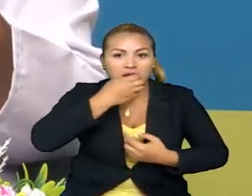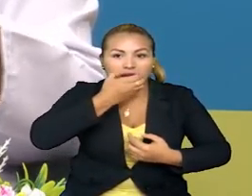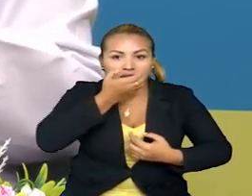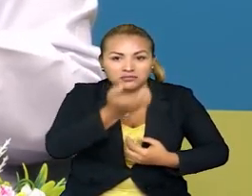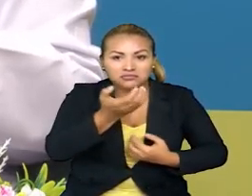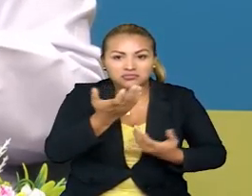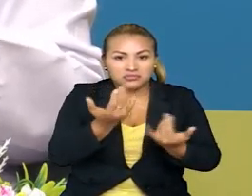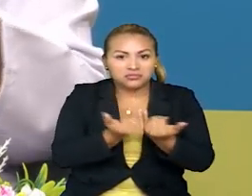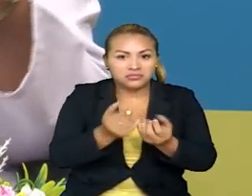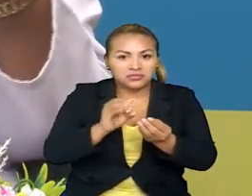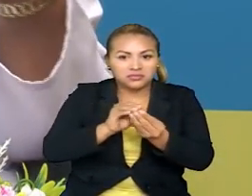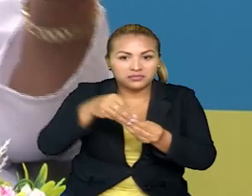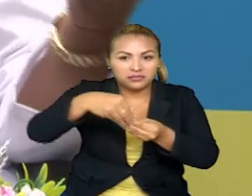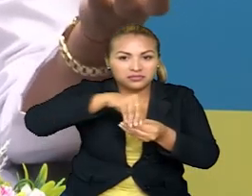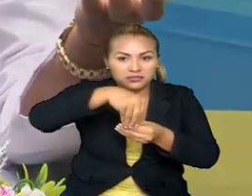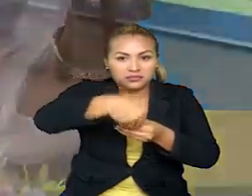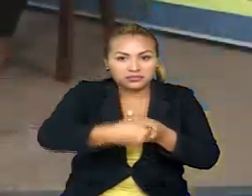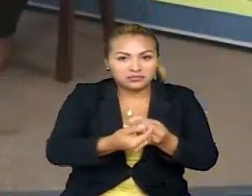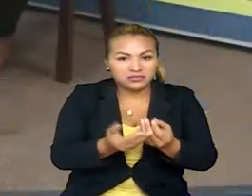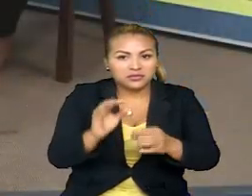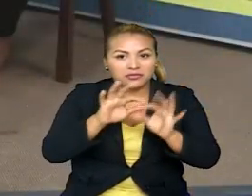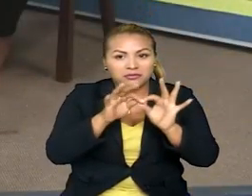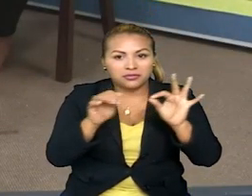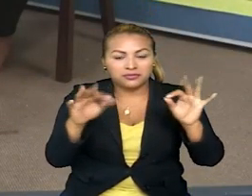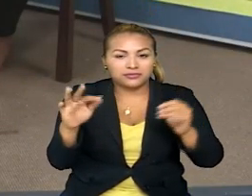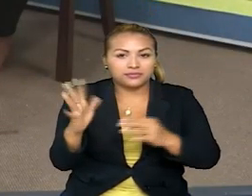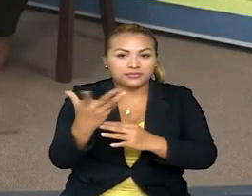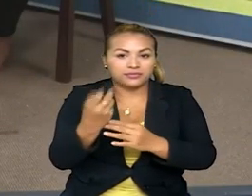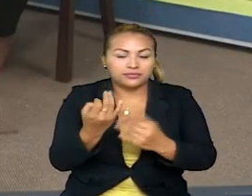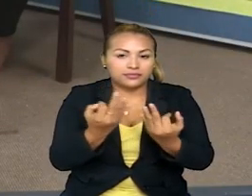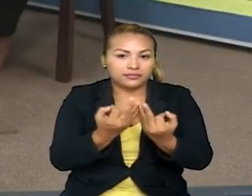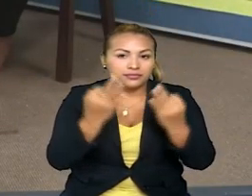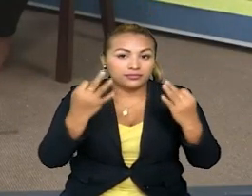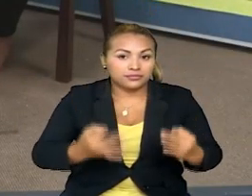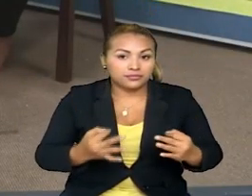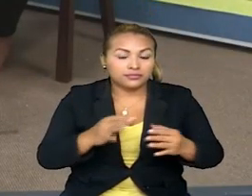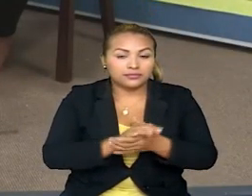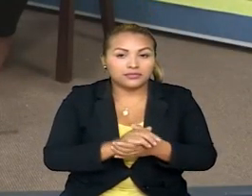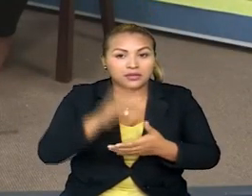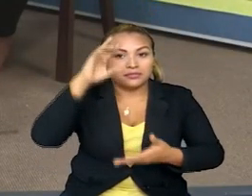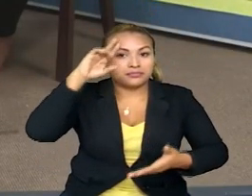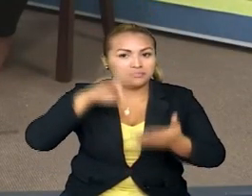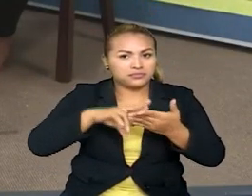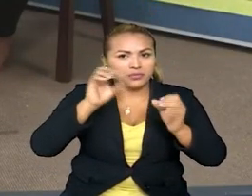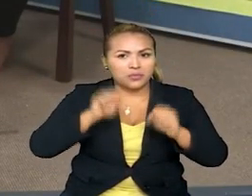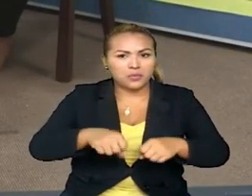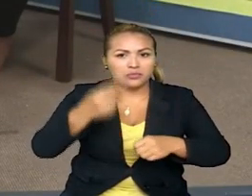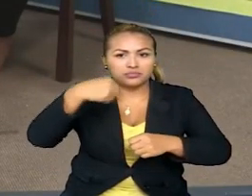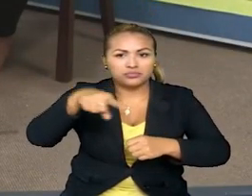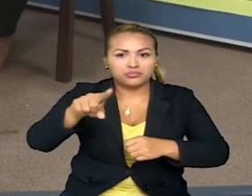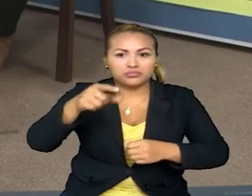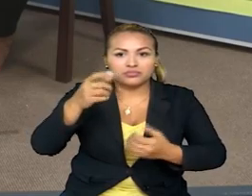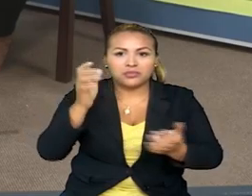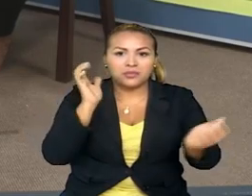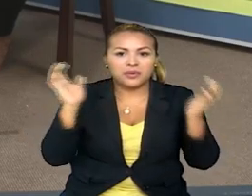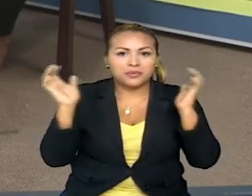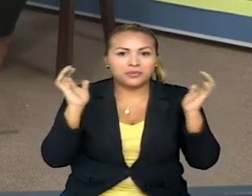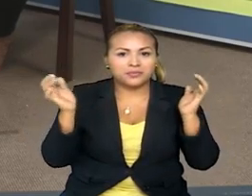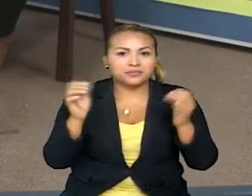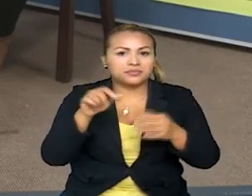cosas que sean baratas que bolas compra a nuestro acceso recordemos que actualmente puedes ir al mercado más rico a mí me gusta ir al mayoreo